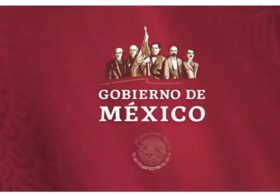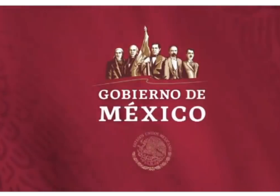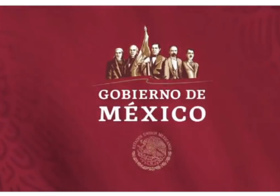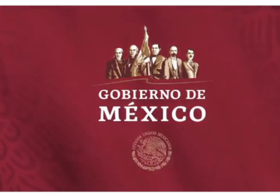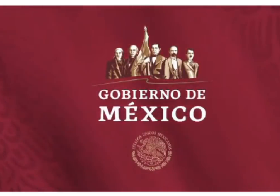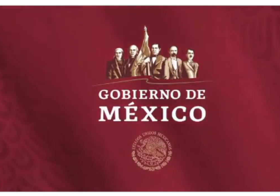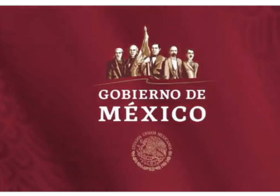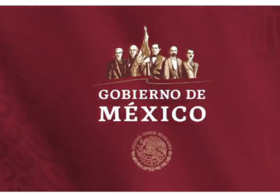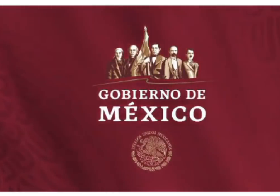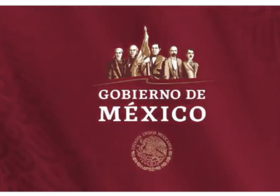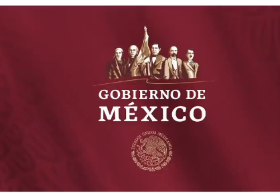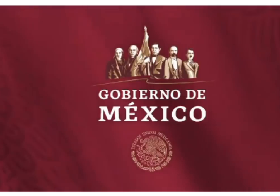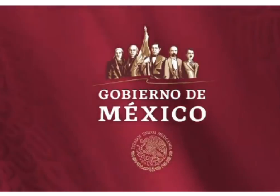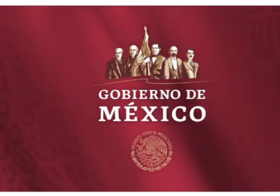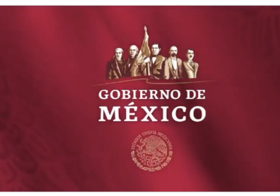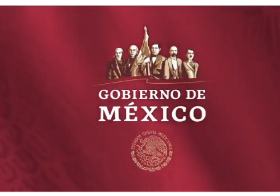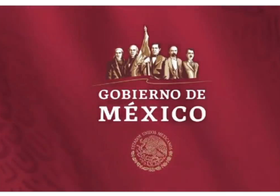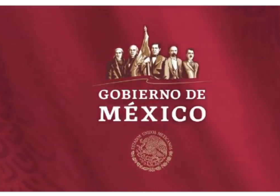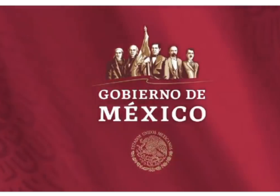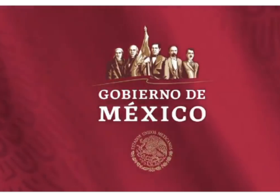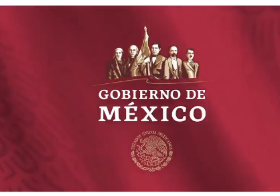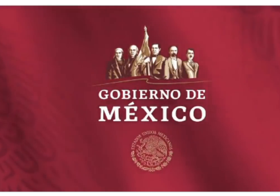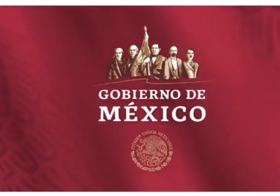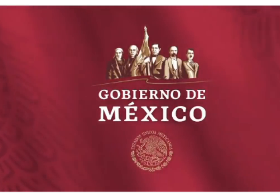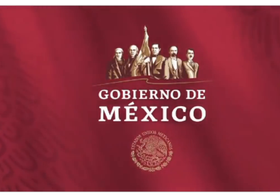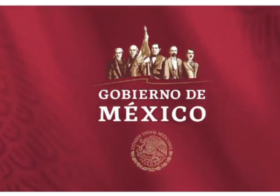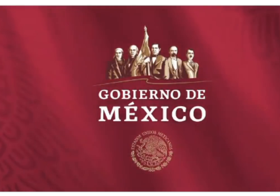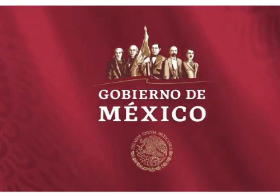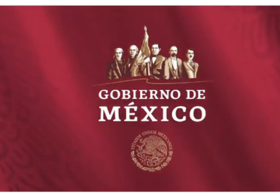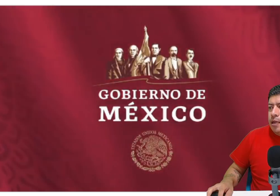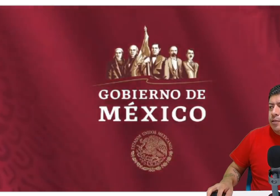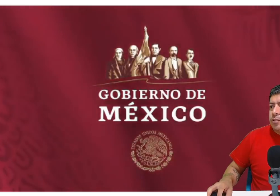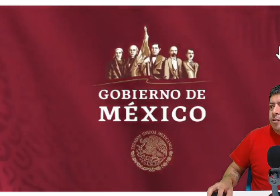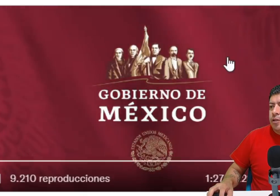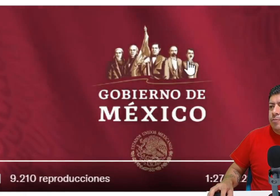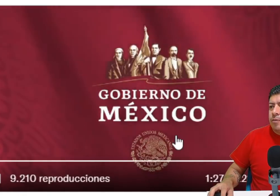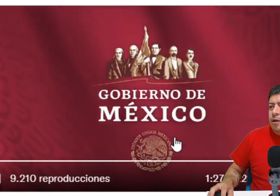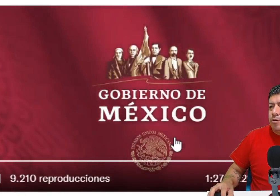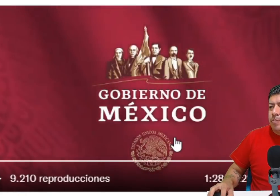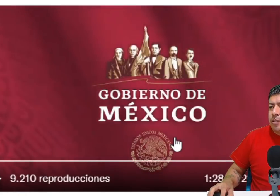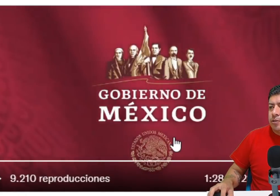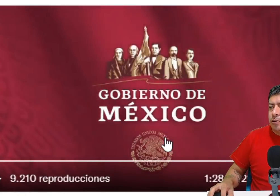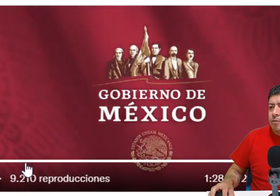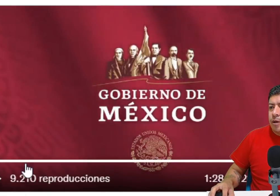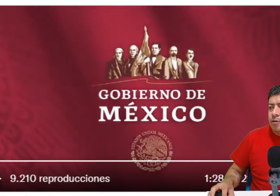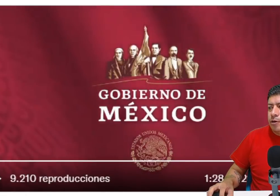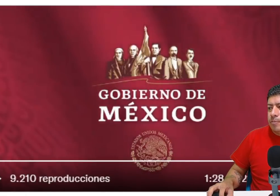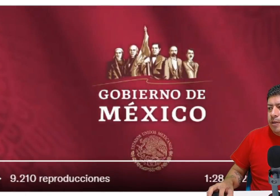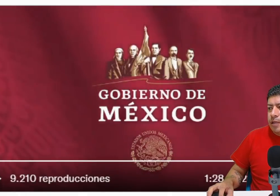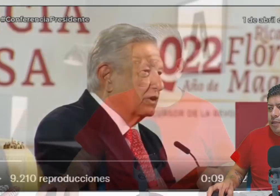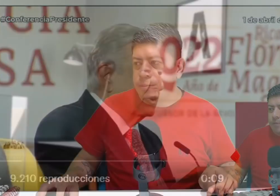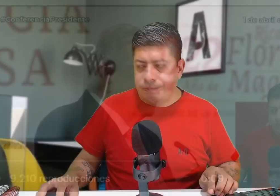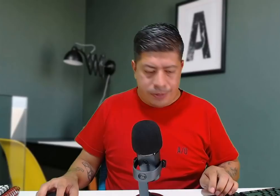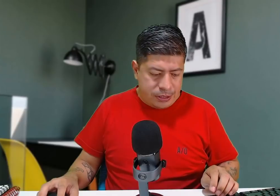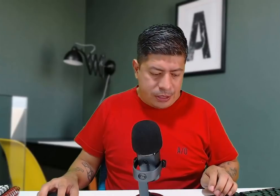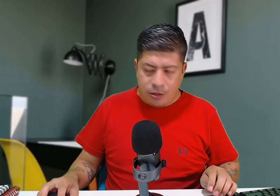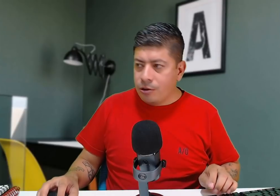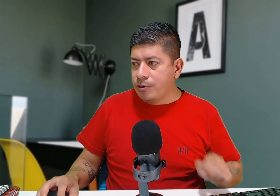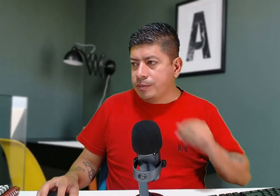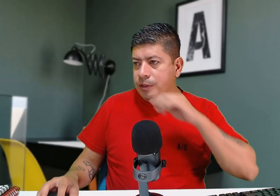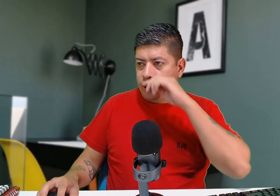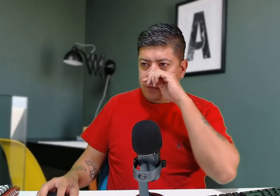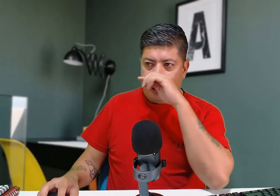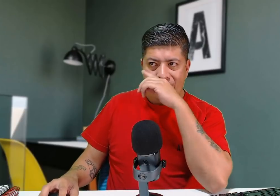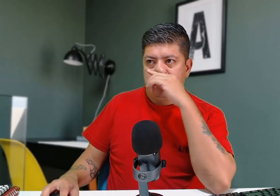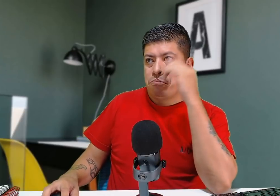gobierno de mexico parte de lo que comentaba licencia donde es manuel lópez obrador verdad pues quedó